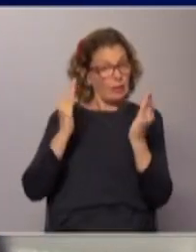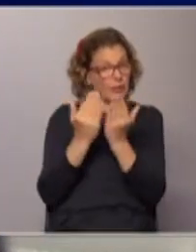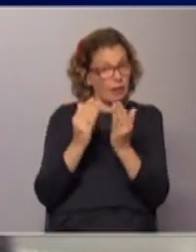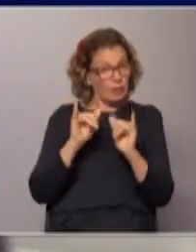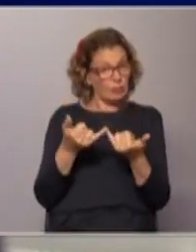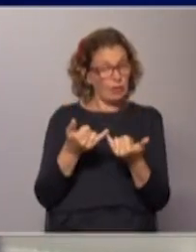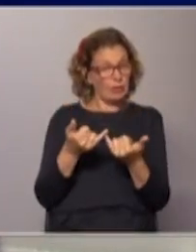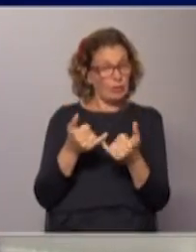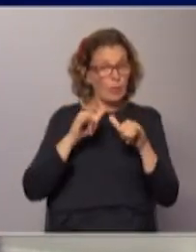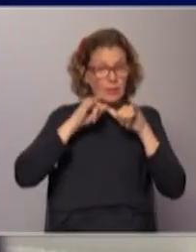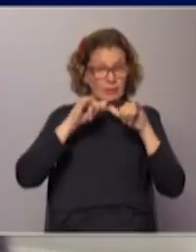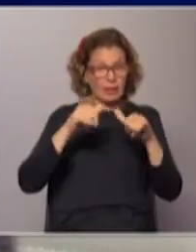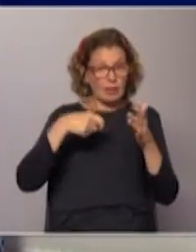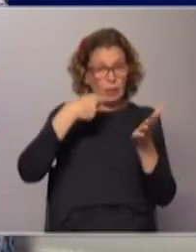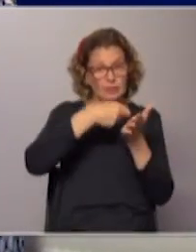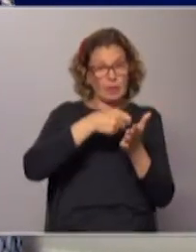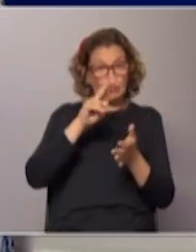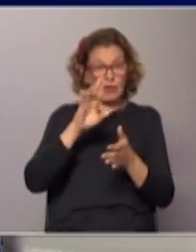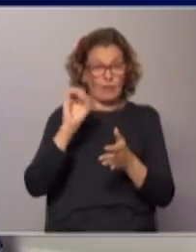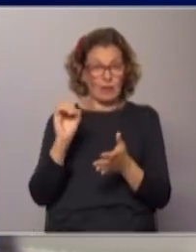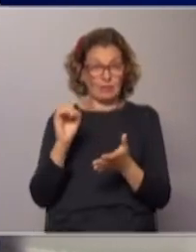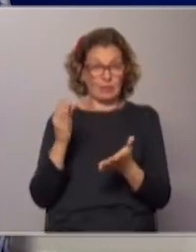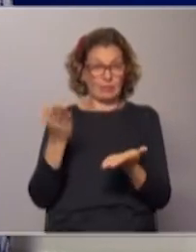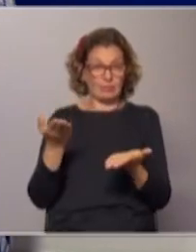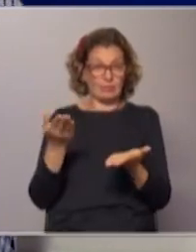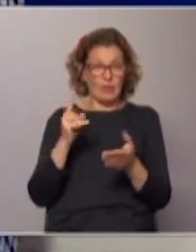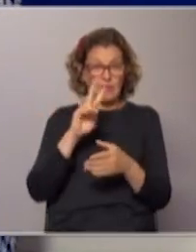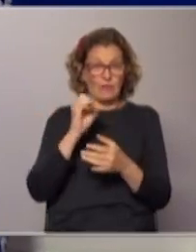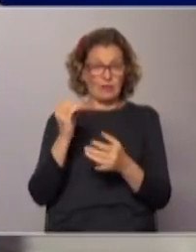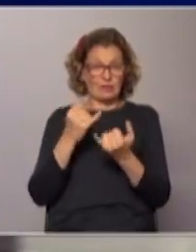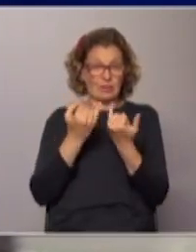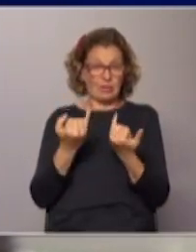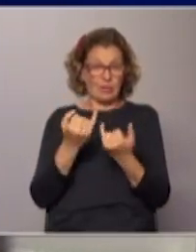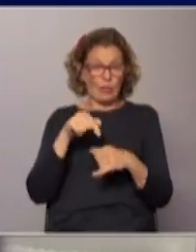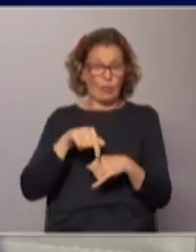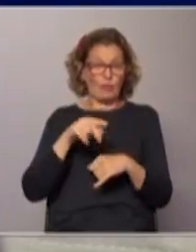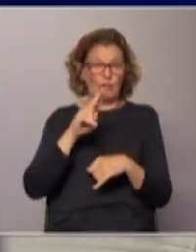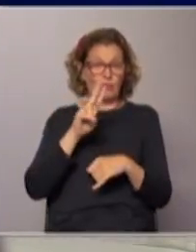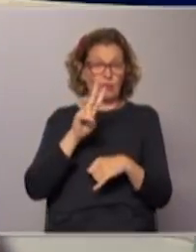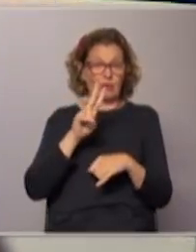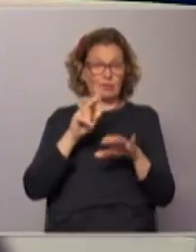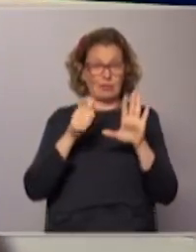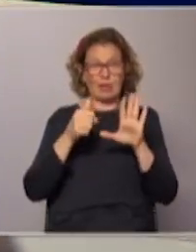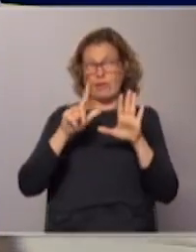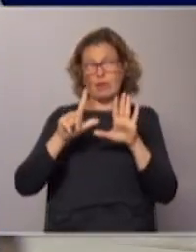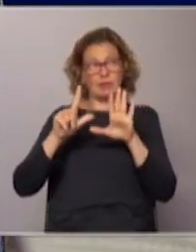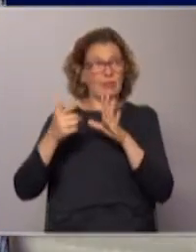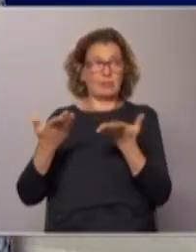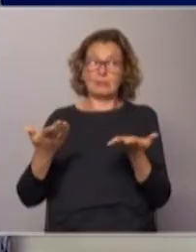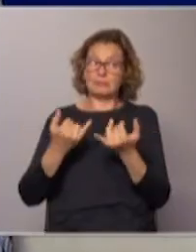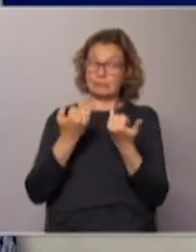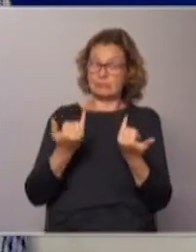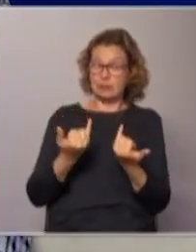ese tipo que el mensaje complementario será el 20 no ya que tiene 20 días ya estamos en el día 26 o 27 y si